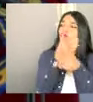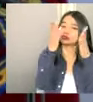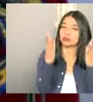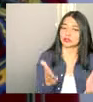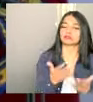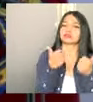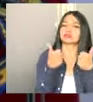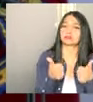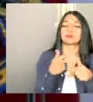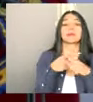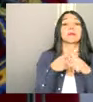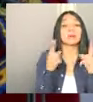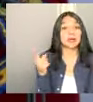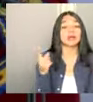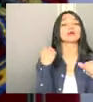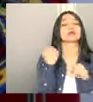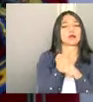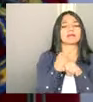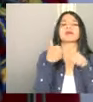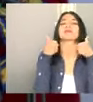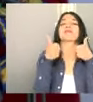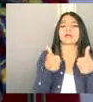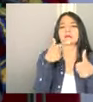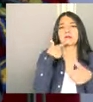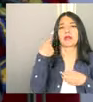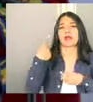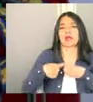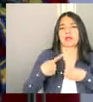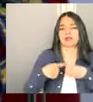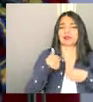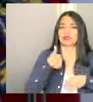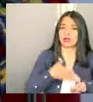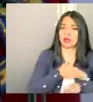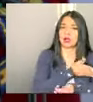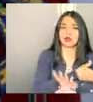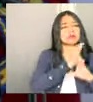y decirles que vamos a hacer un gran trabajo por la ciudad. Con quienes he conversado